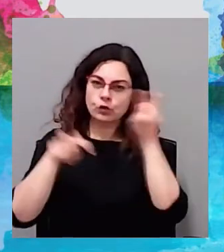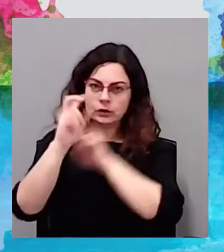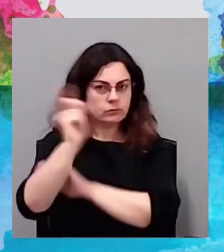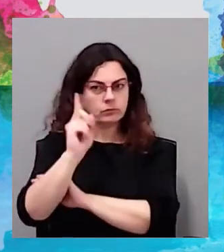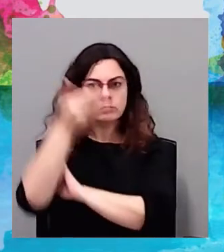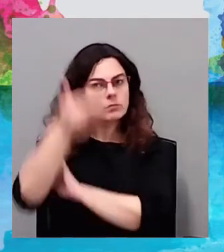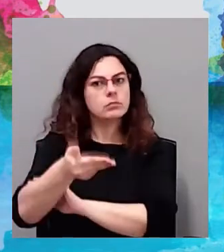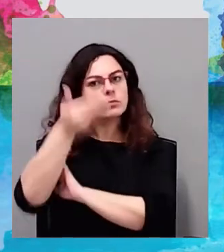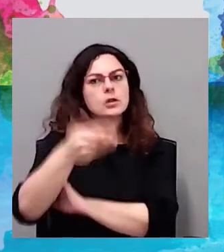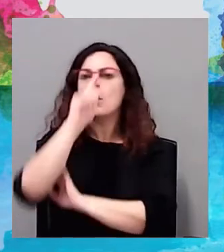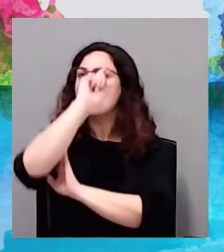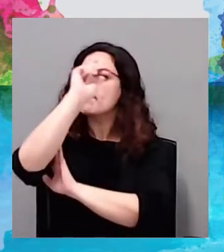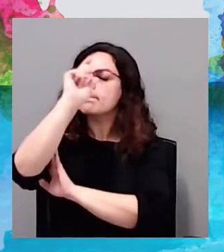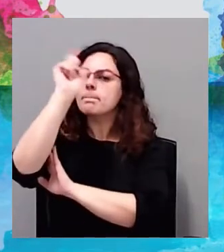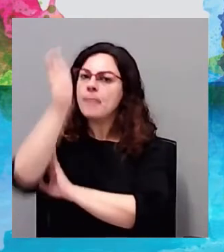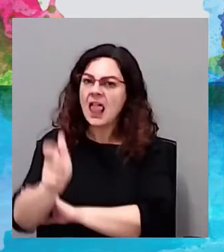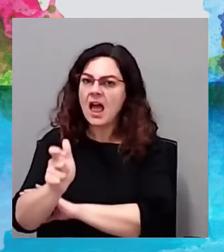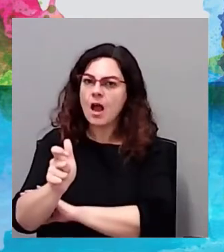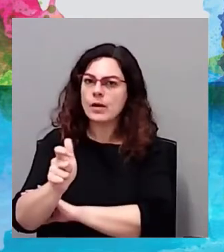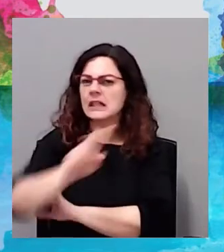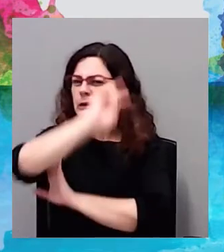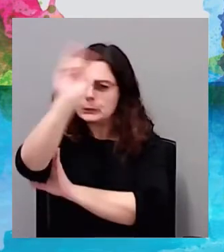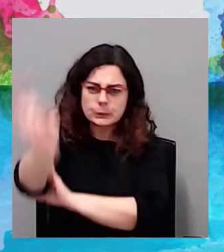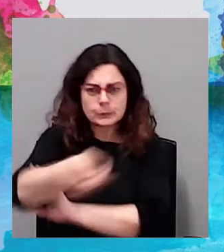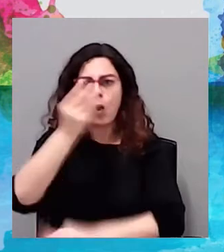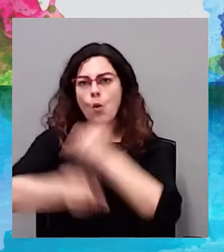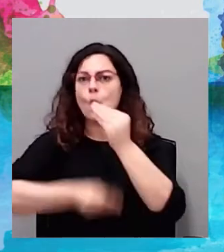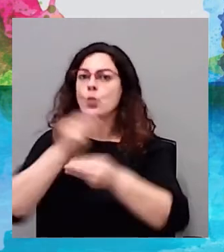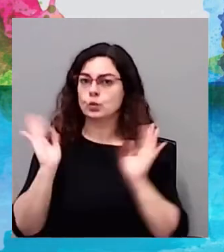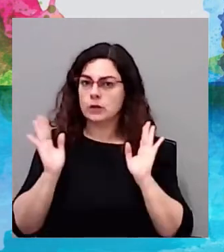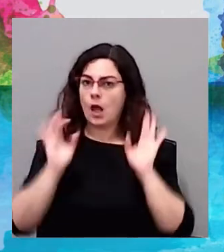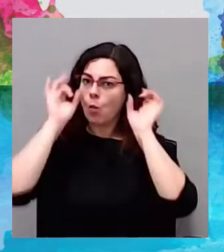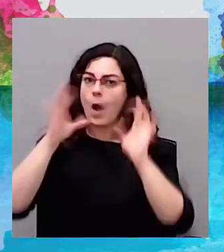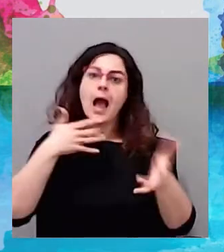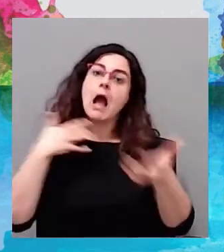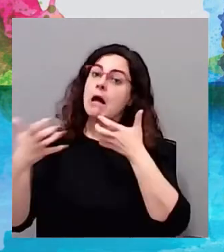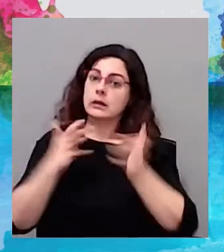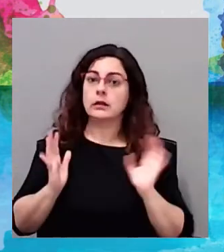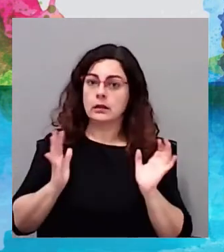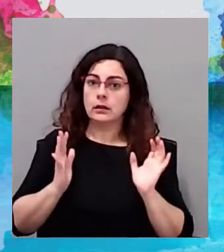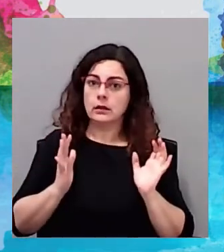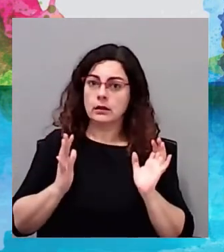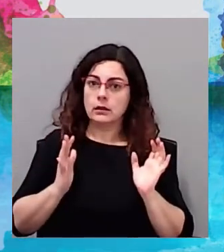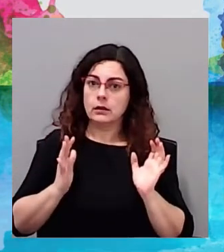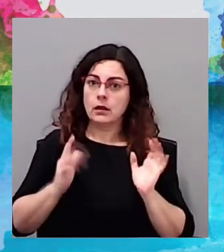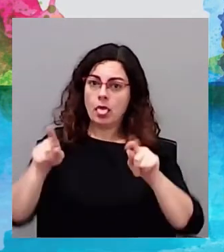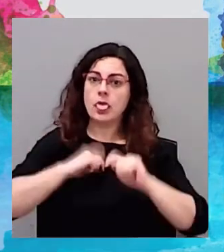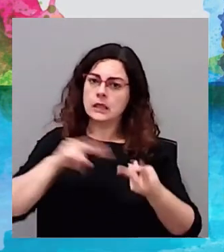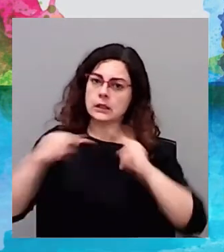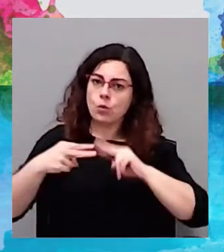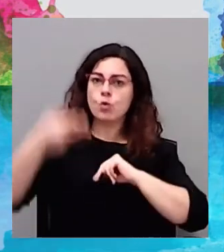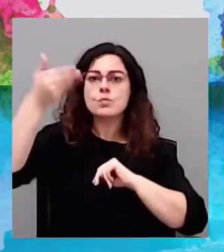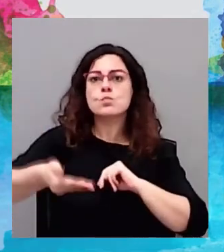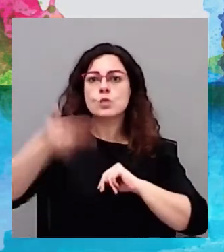léxico variado, tan variado como la obra en sí. Y eso, en realidad, ahí está la importancia de la traducción. Un